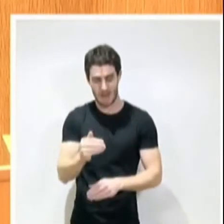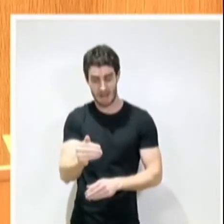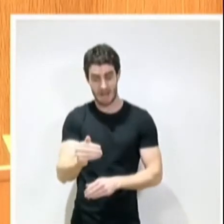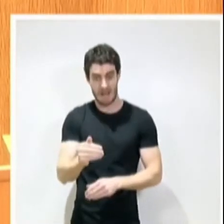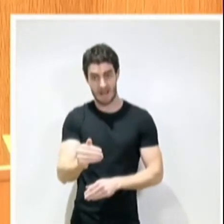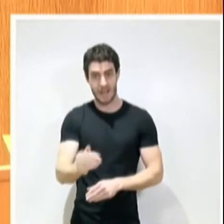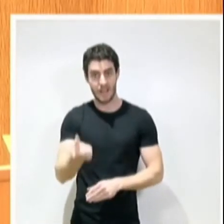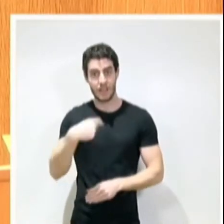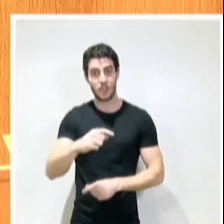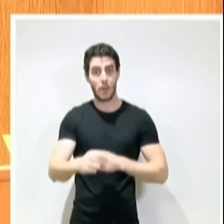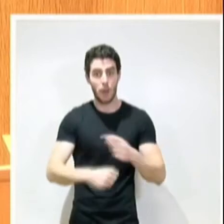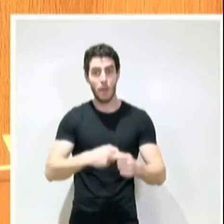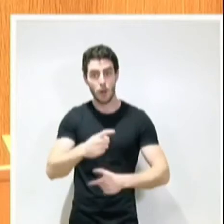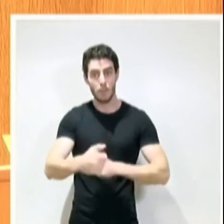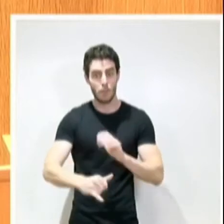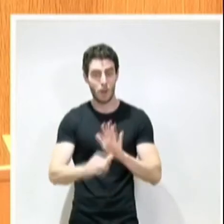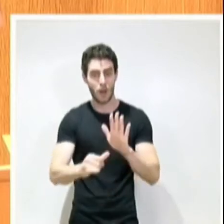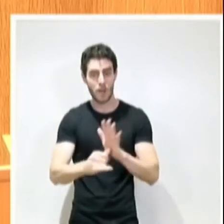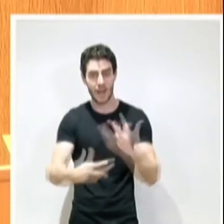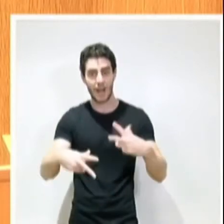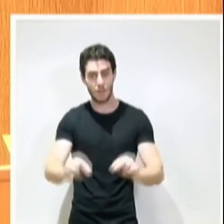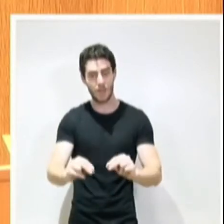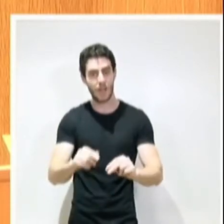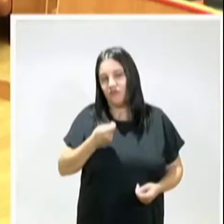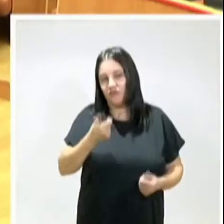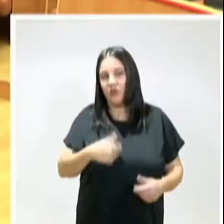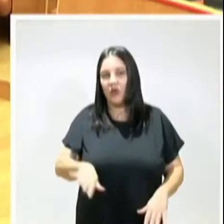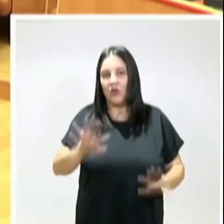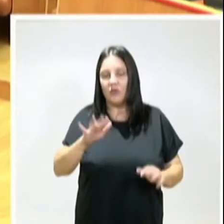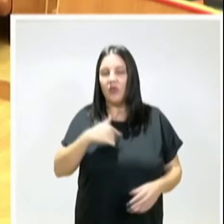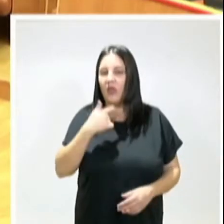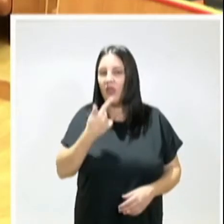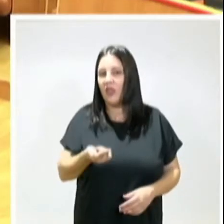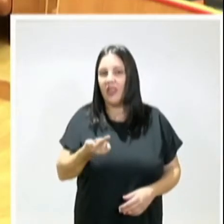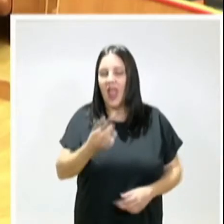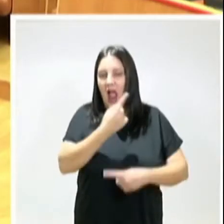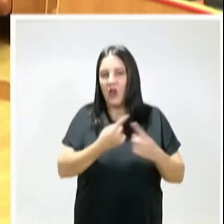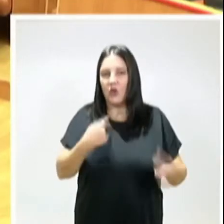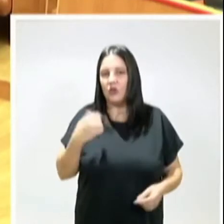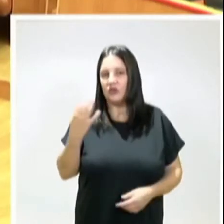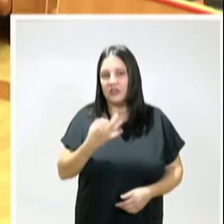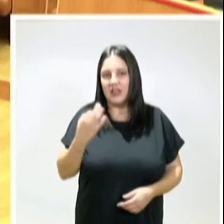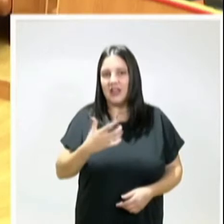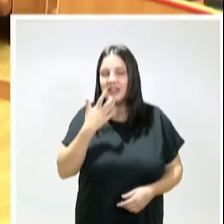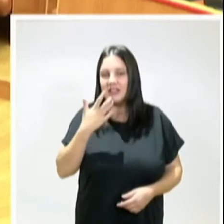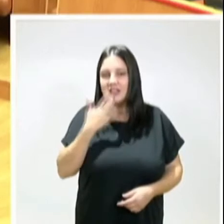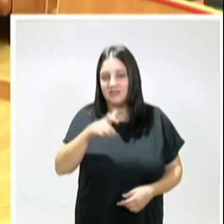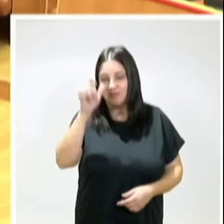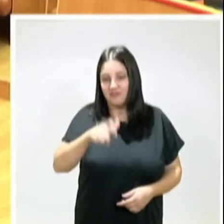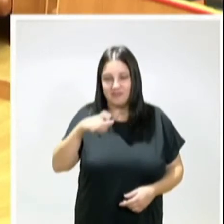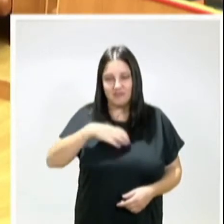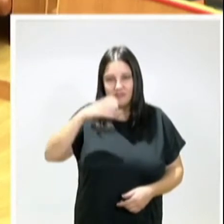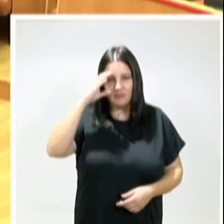entregó estamos cada vez más cerca del final de su desgobierno hay quien dice que incluso si uno se pone a escuchar con